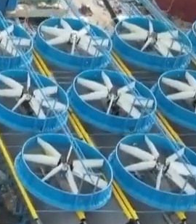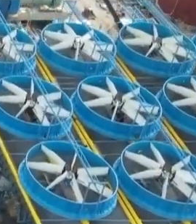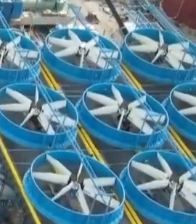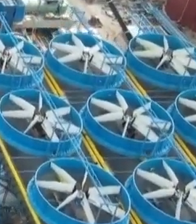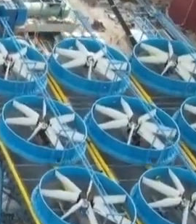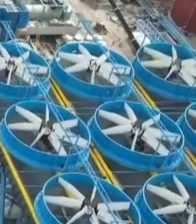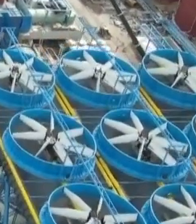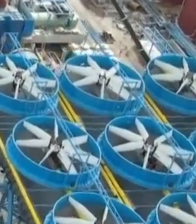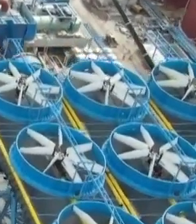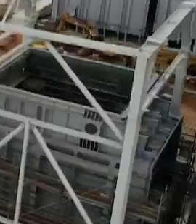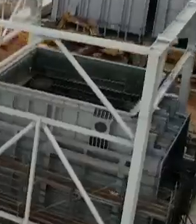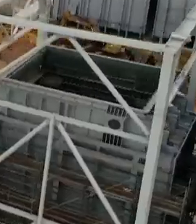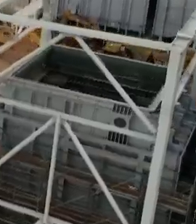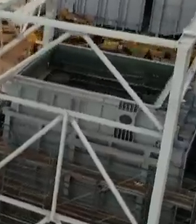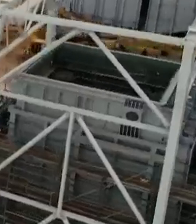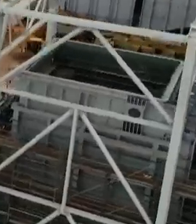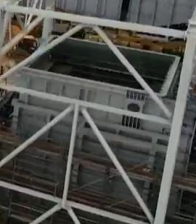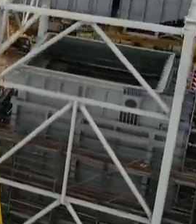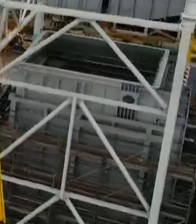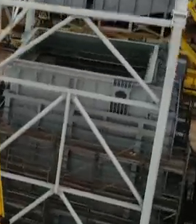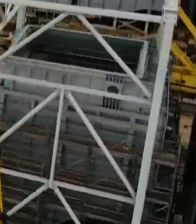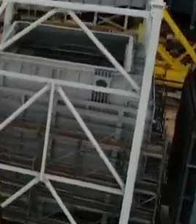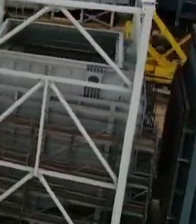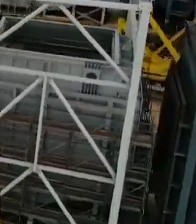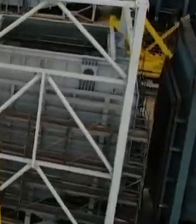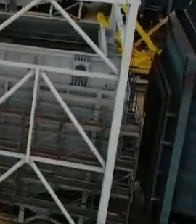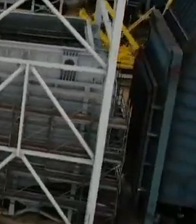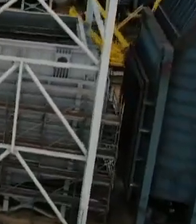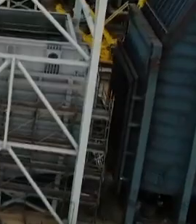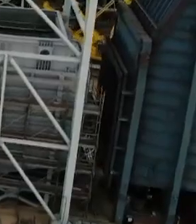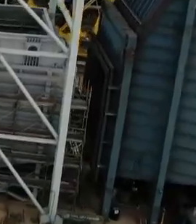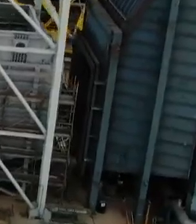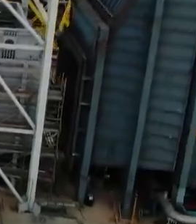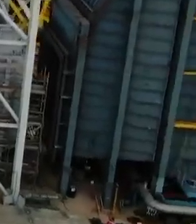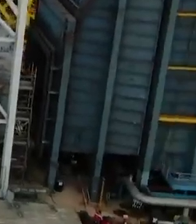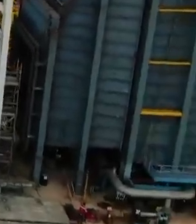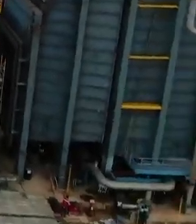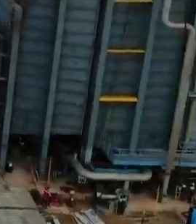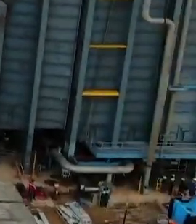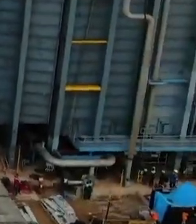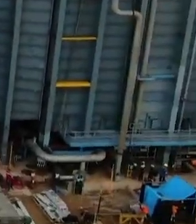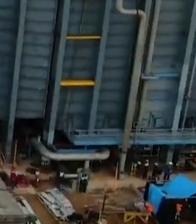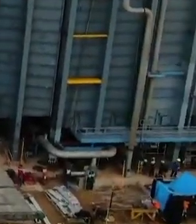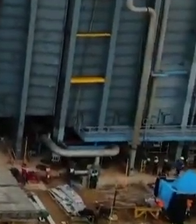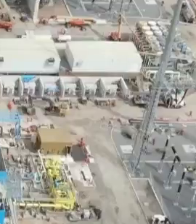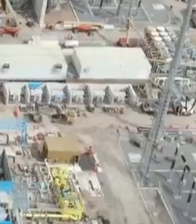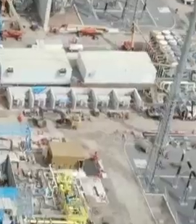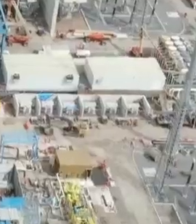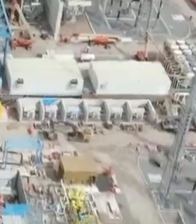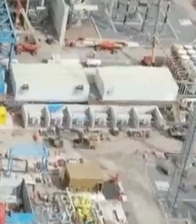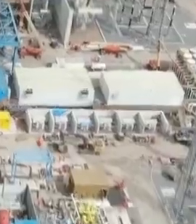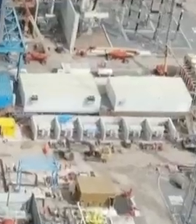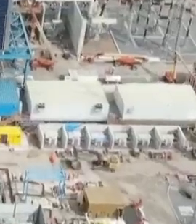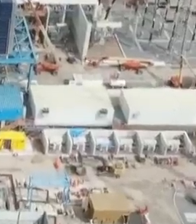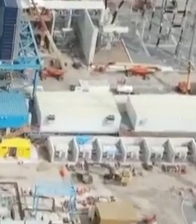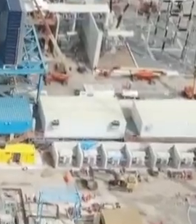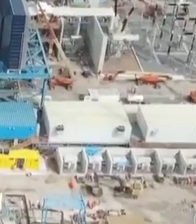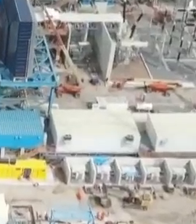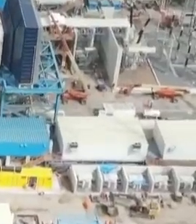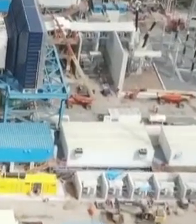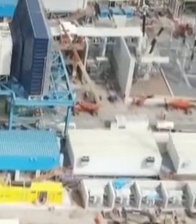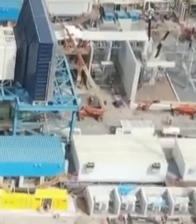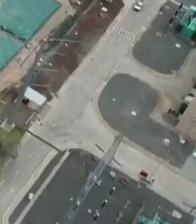estratégicas en el centro del país, así como robustecer las penínsulas de Yucatán y Baja California. Generarán de manera continua y